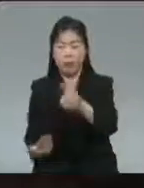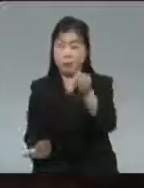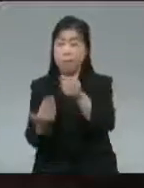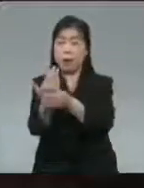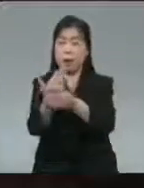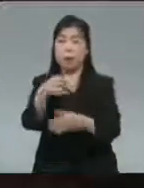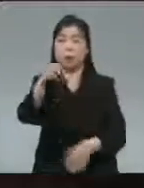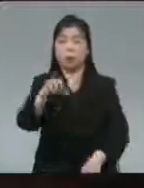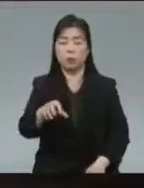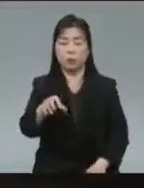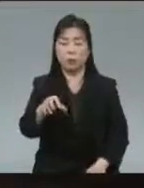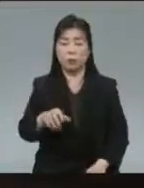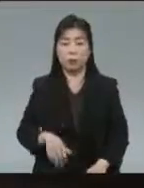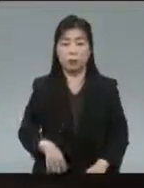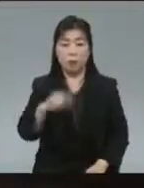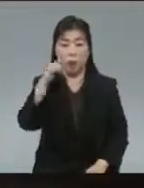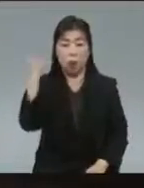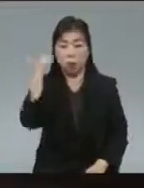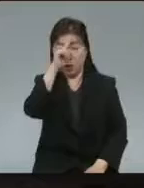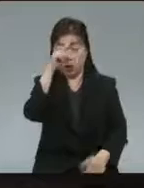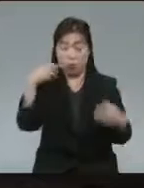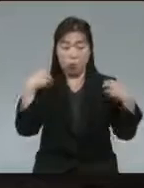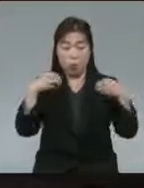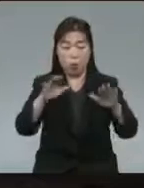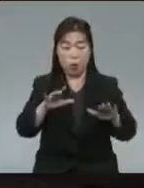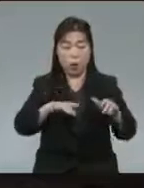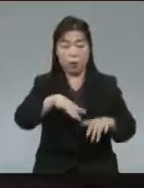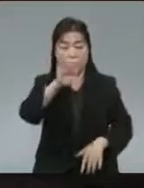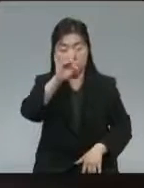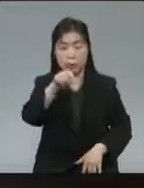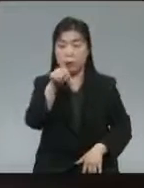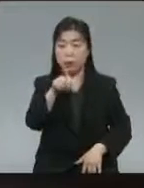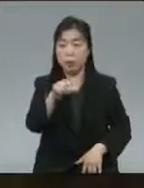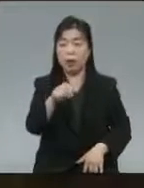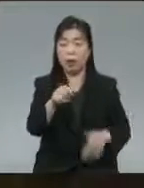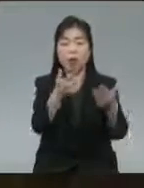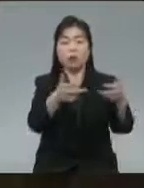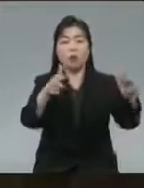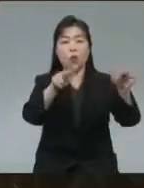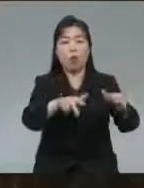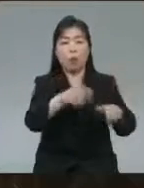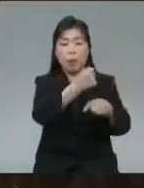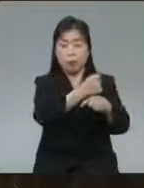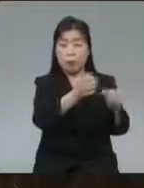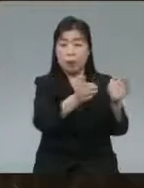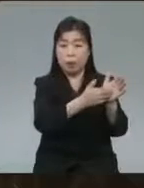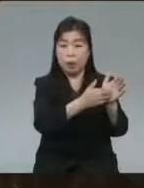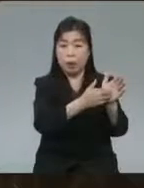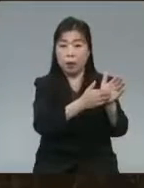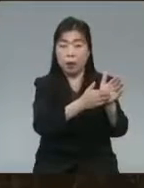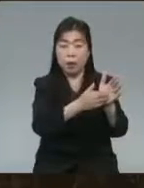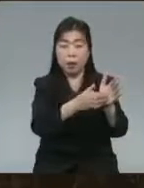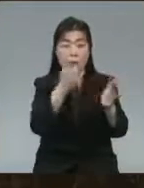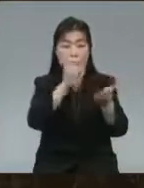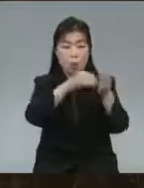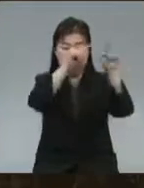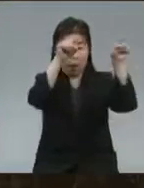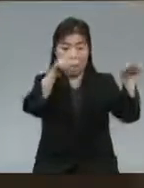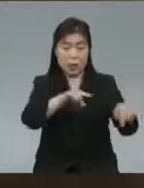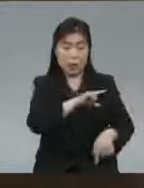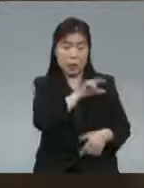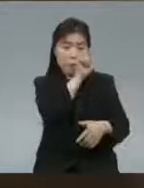donde su primera actividad fue rendir homenaje ante el monumento a las víctimas del accidente de barco turístico ocurrido en mayo de